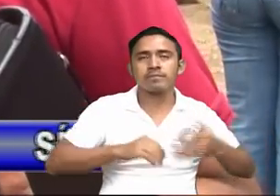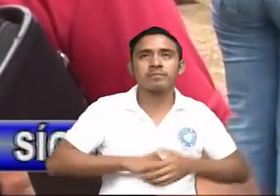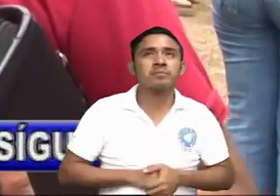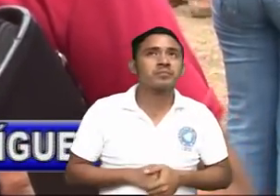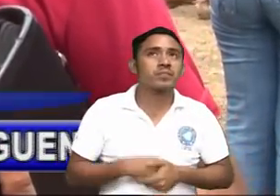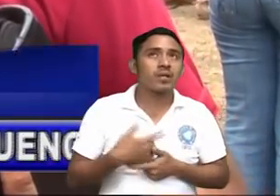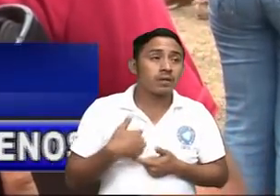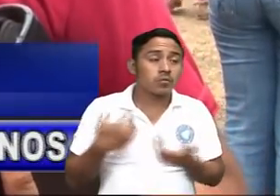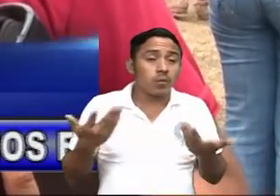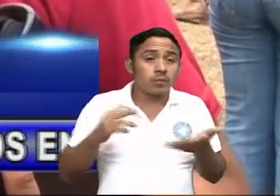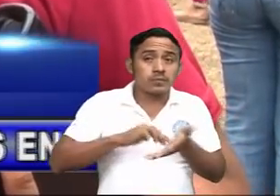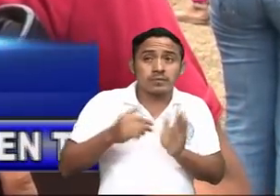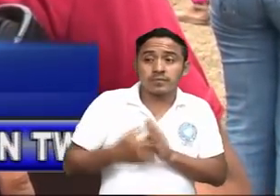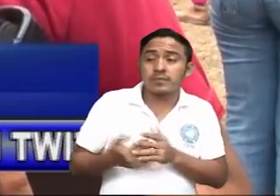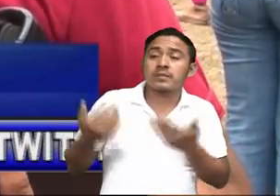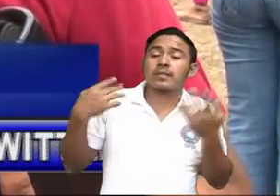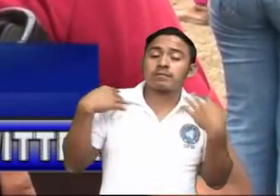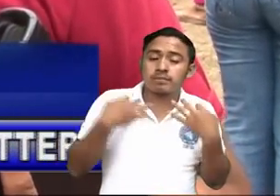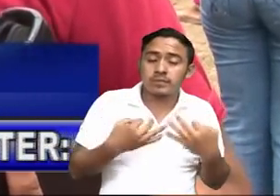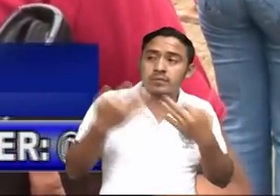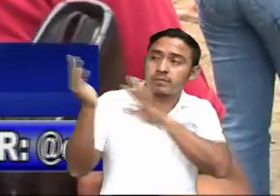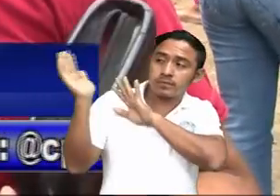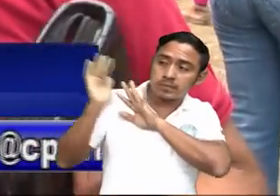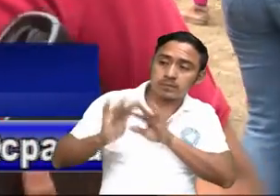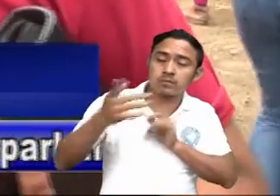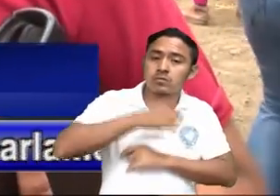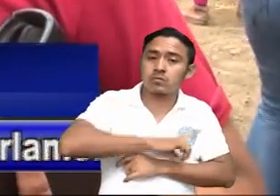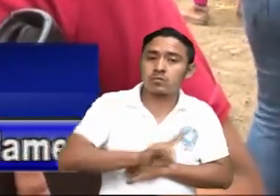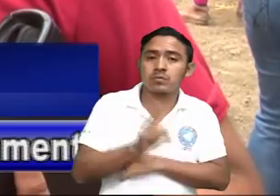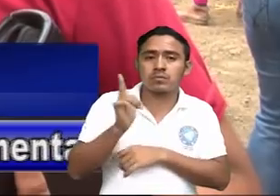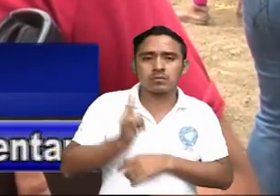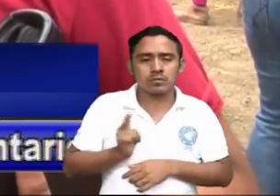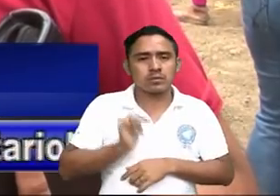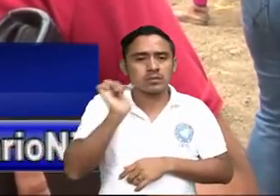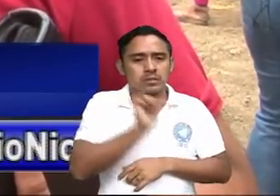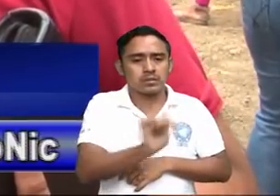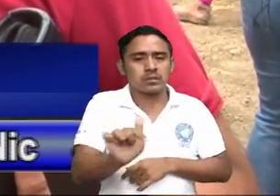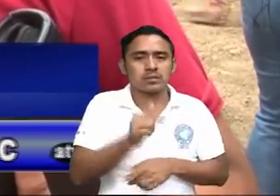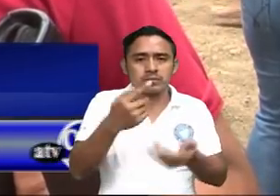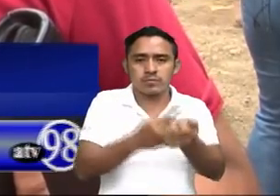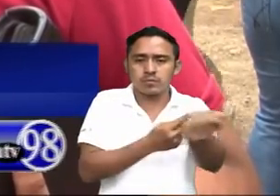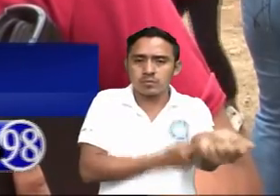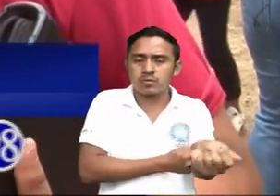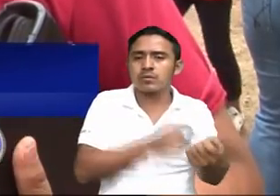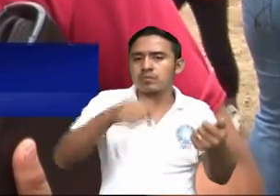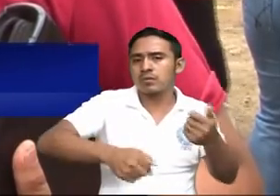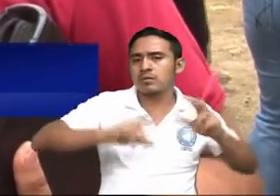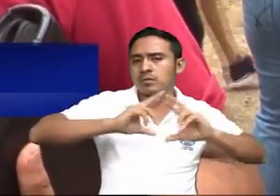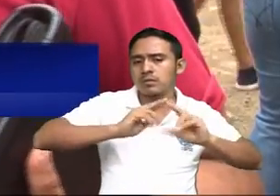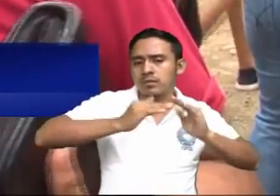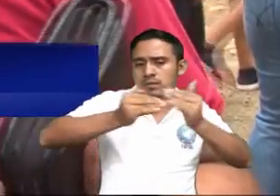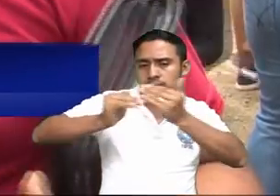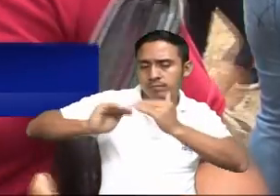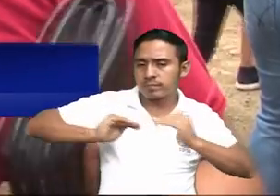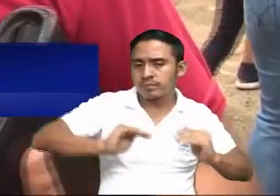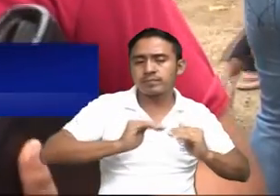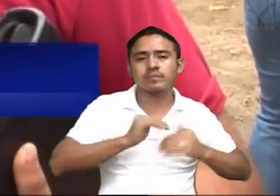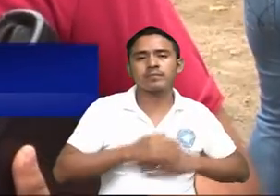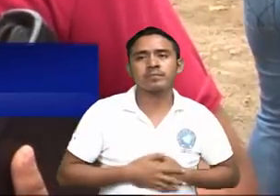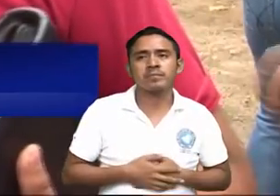gran bendición de parte de nuestro Dios que tengamos, verdad, este proyecto en el barrio.